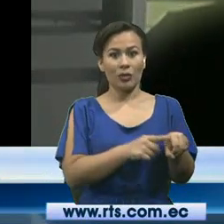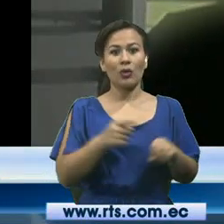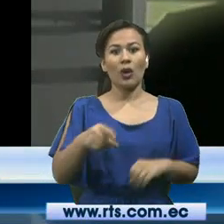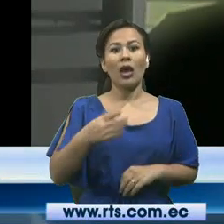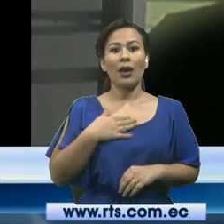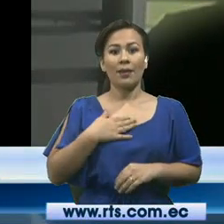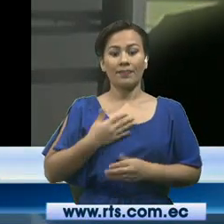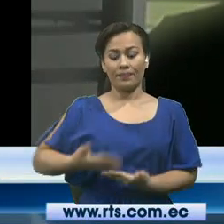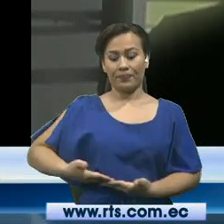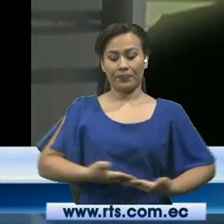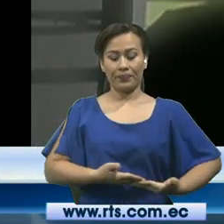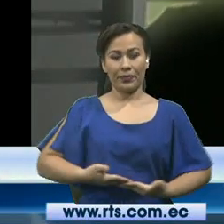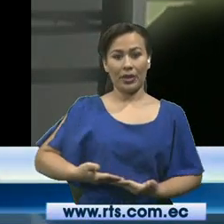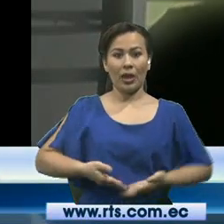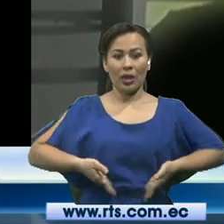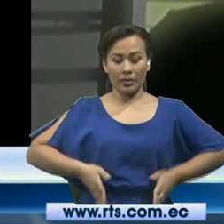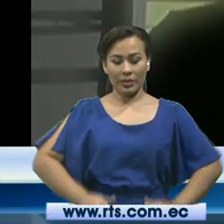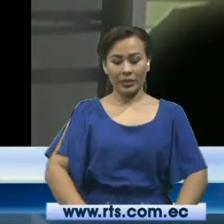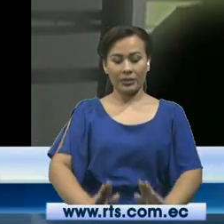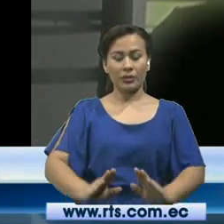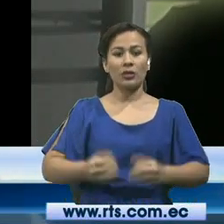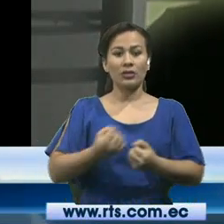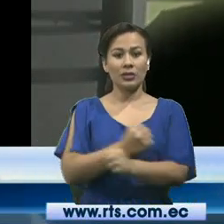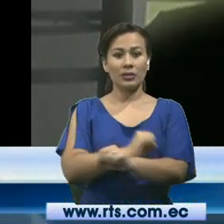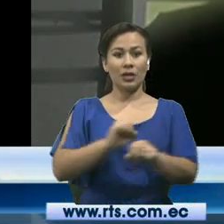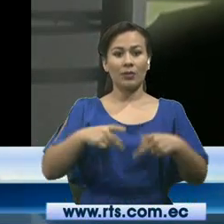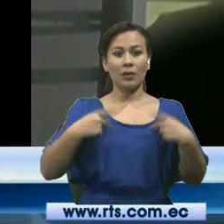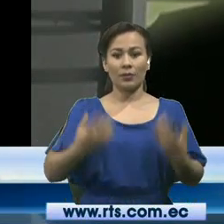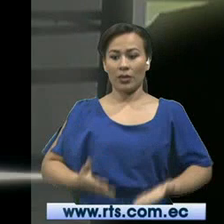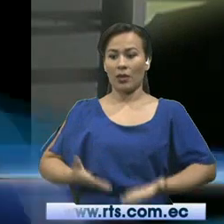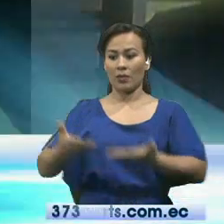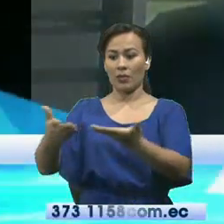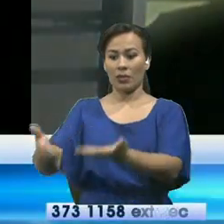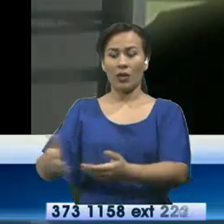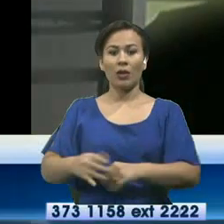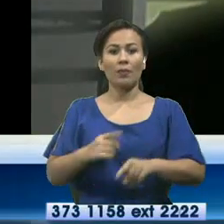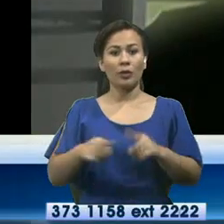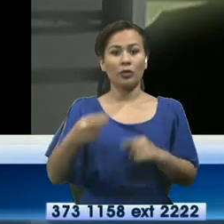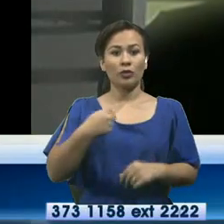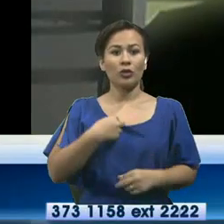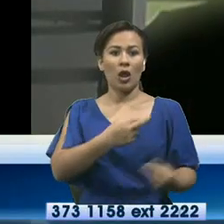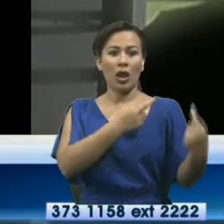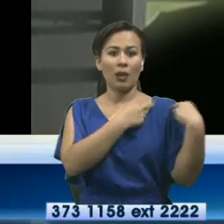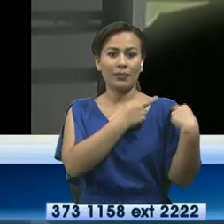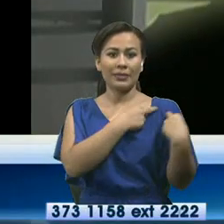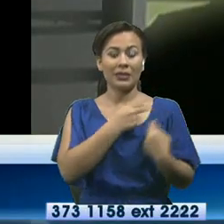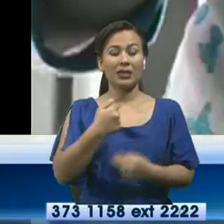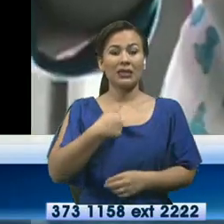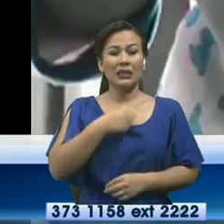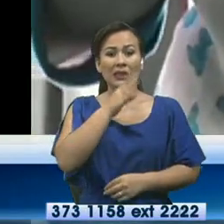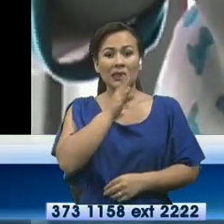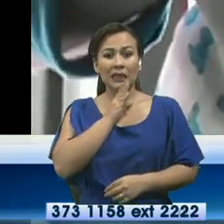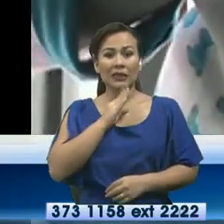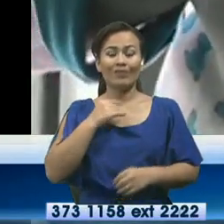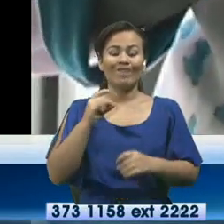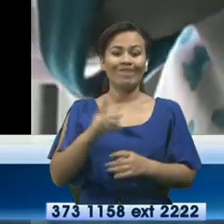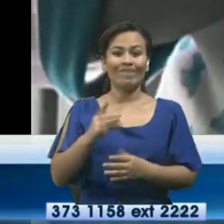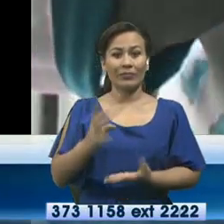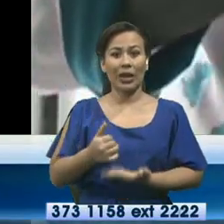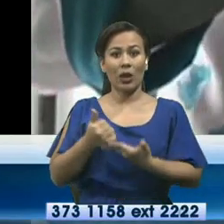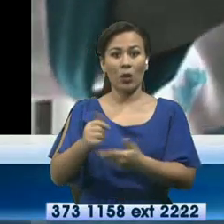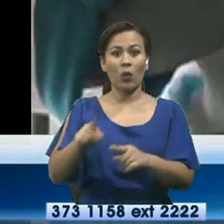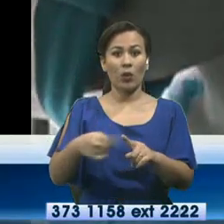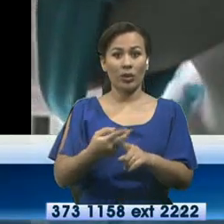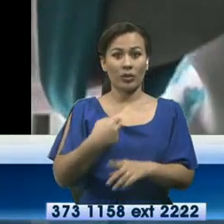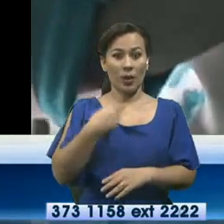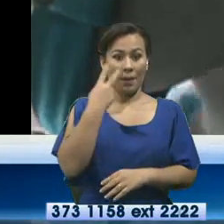entregaron, hicieron una operación para salvarle la vida y me lo entregaron. De ahí para allá yo he tenido que convivir con este caso. Doña Dolores dice que al ver a su